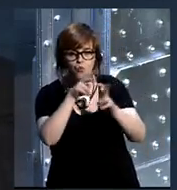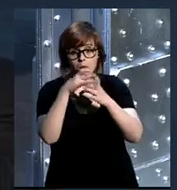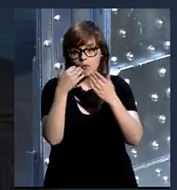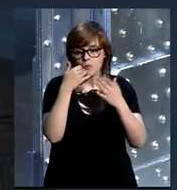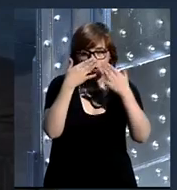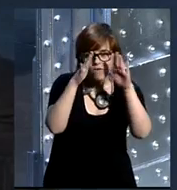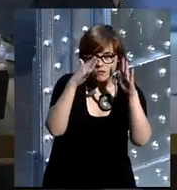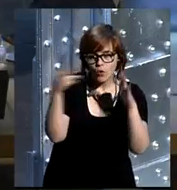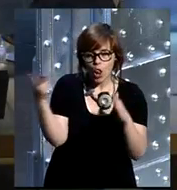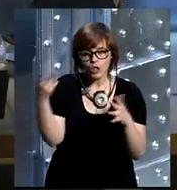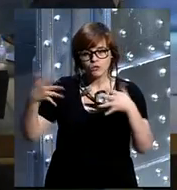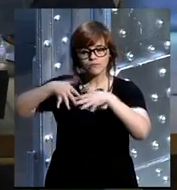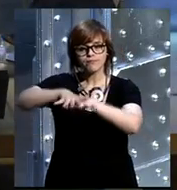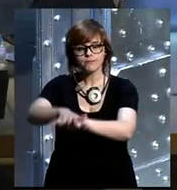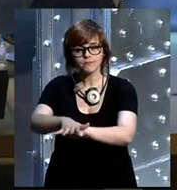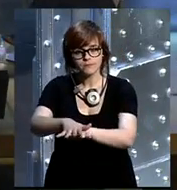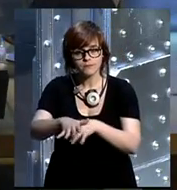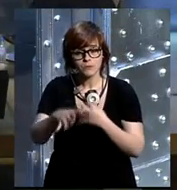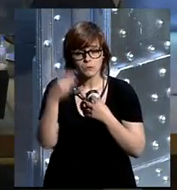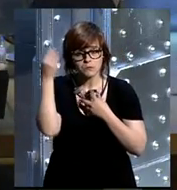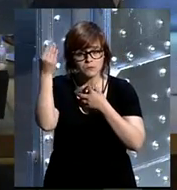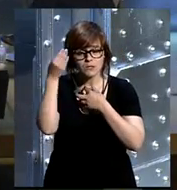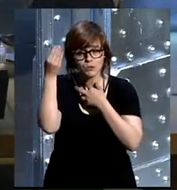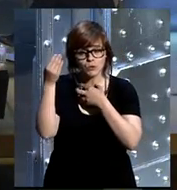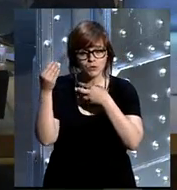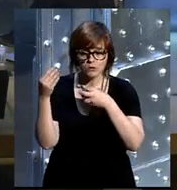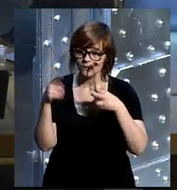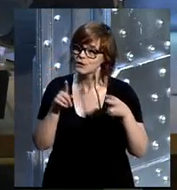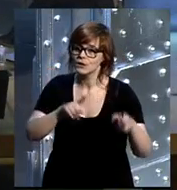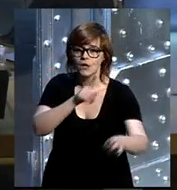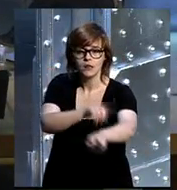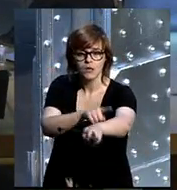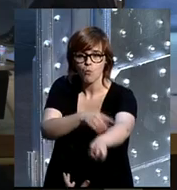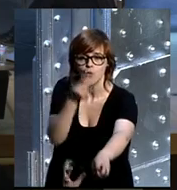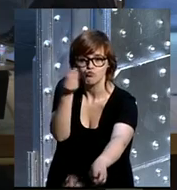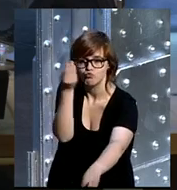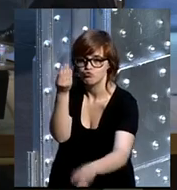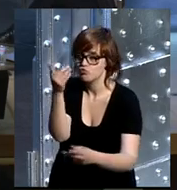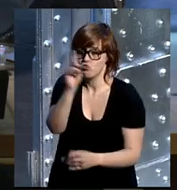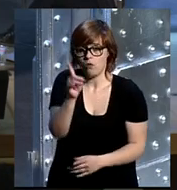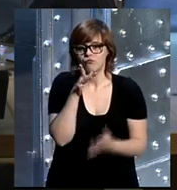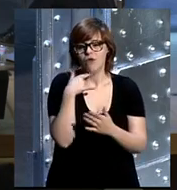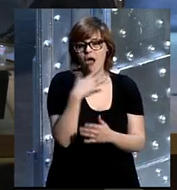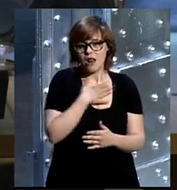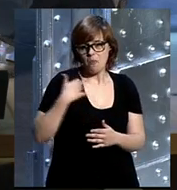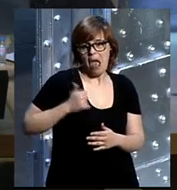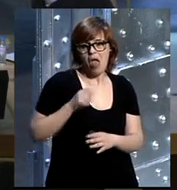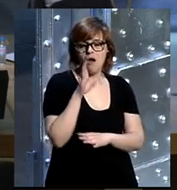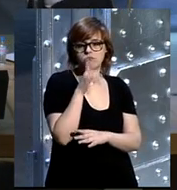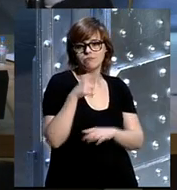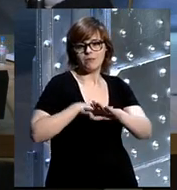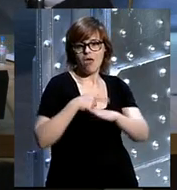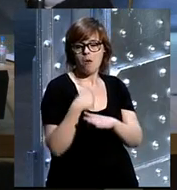Facebook. Pero lo que no tenemos es mucho tiempo. Y para no abusar de todos ustedes ni de nadie, la última